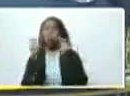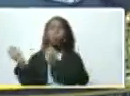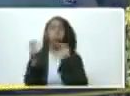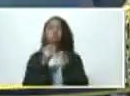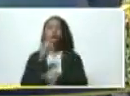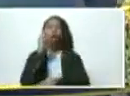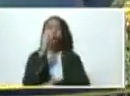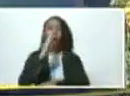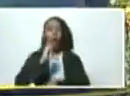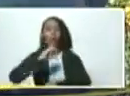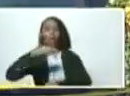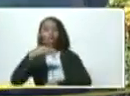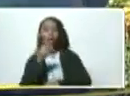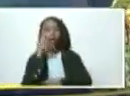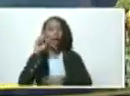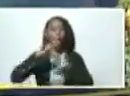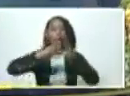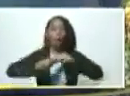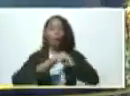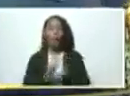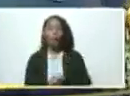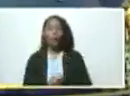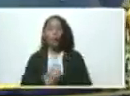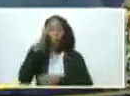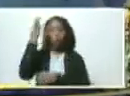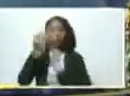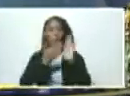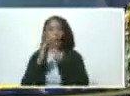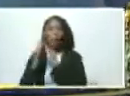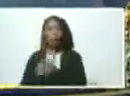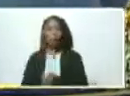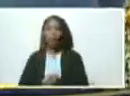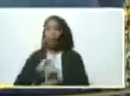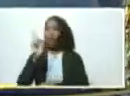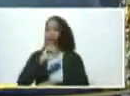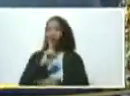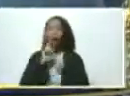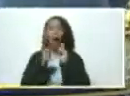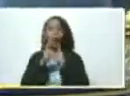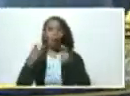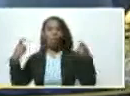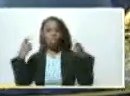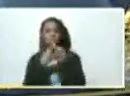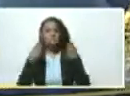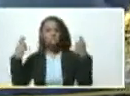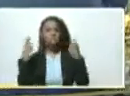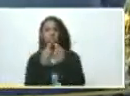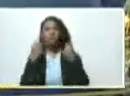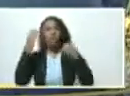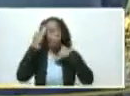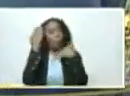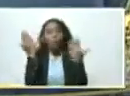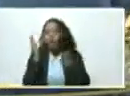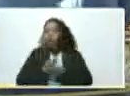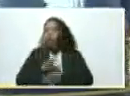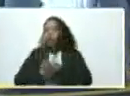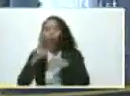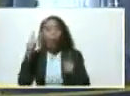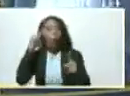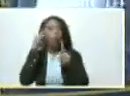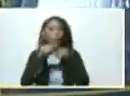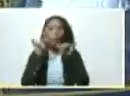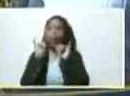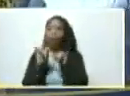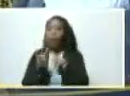UVC, el CLAP y el Consejo Comunal. No, hay unas peleas ahí, no sé por qué, porque el objetivo es el mismo,